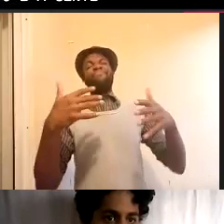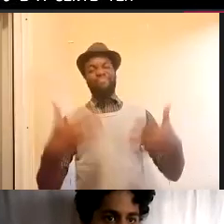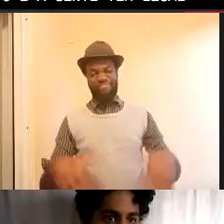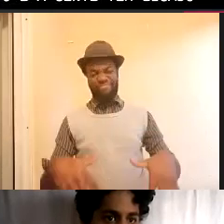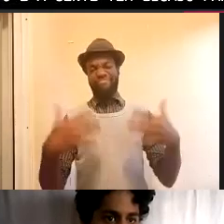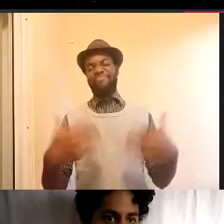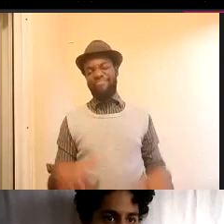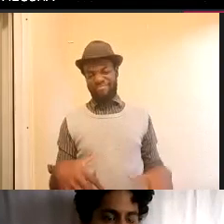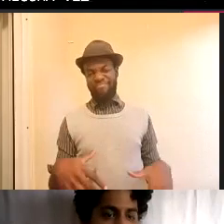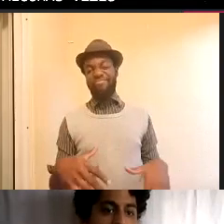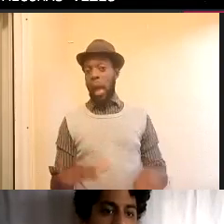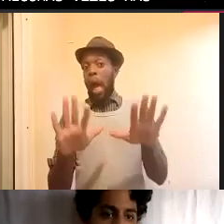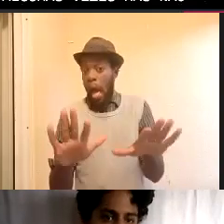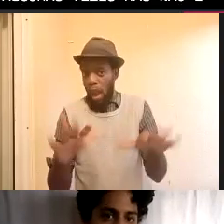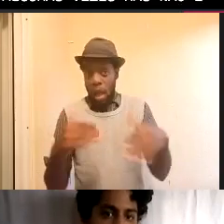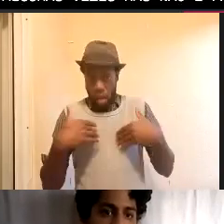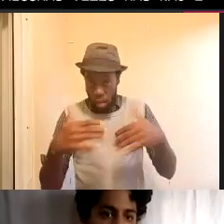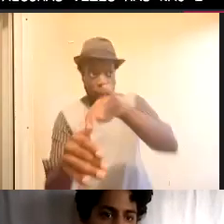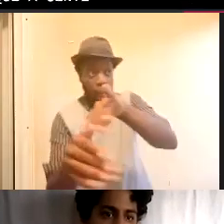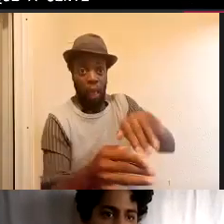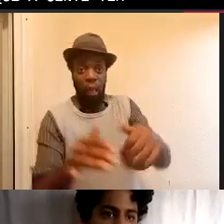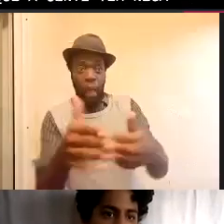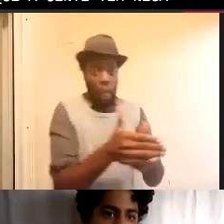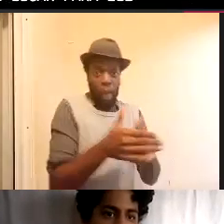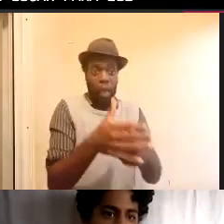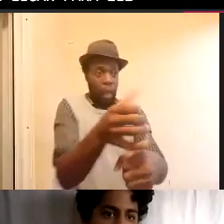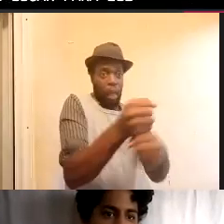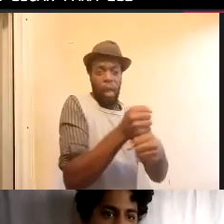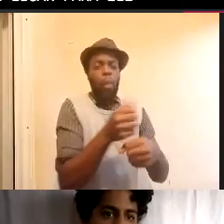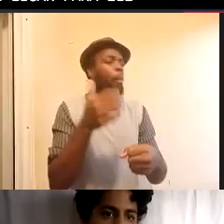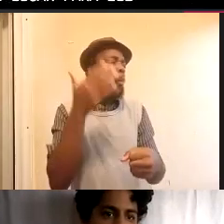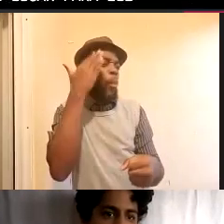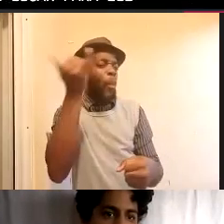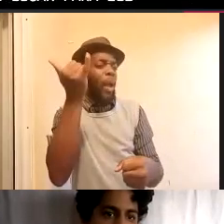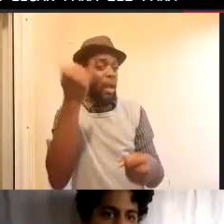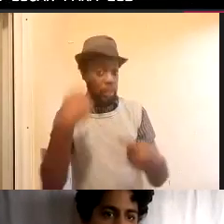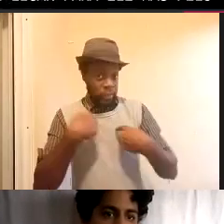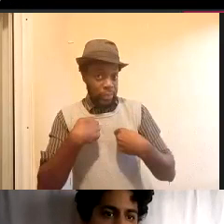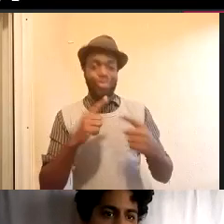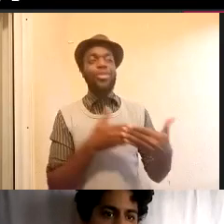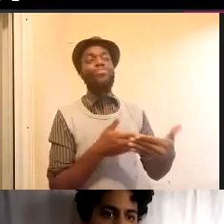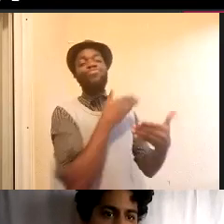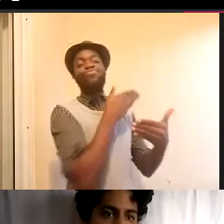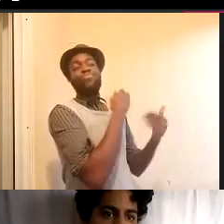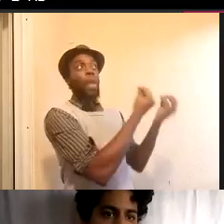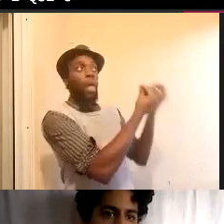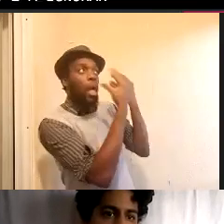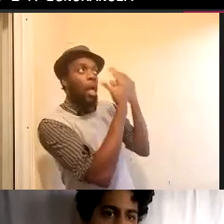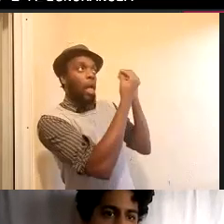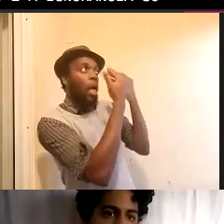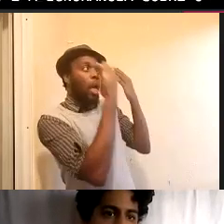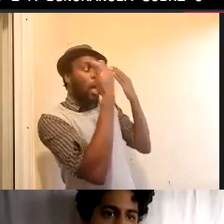es porque nosotros querramos hacerlo, ¿verdad? Simple y sencillamente es la ignorancia sobre el tema.